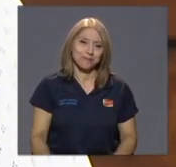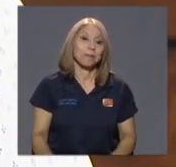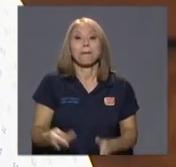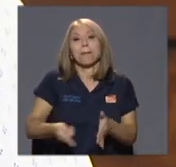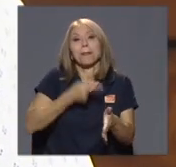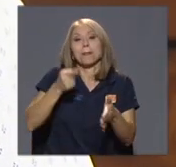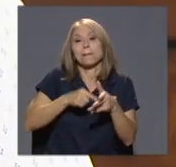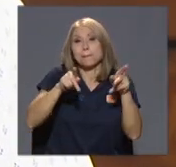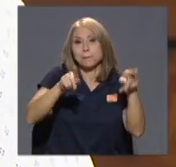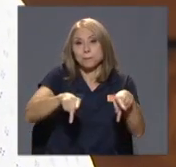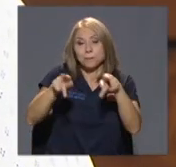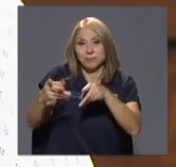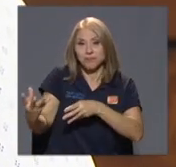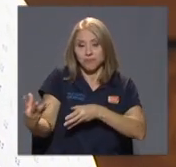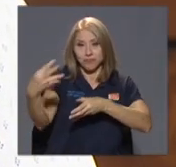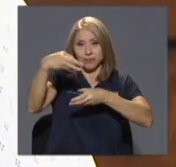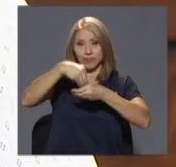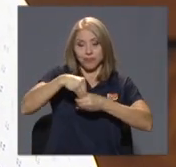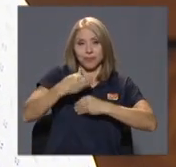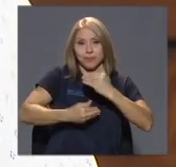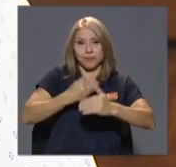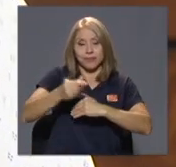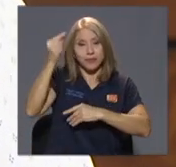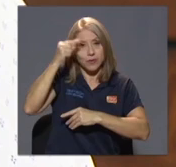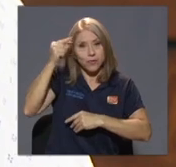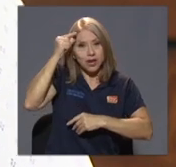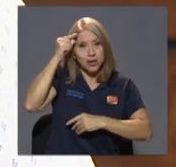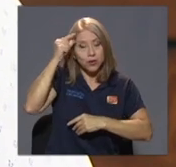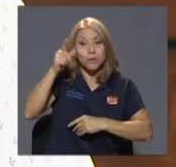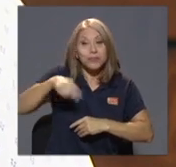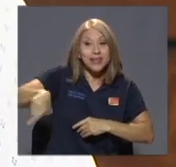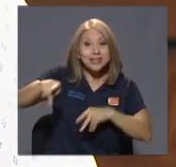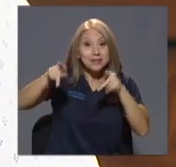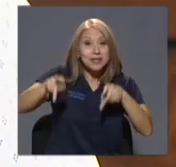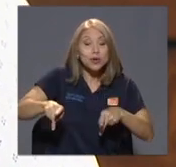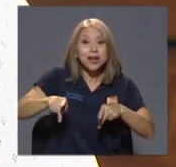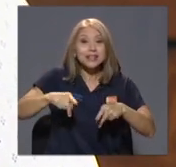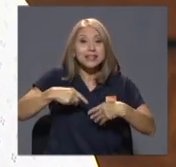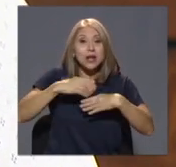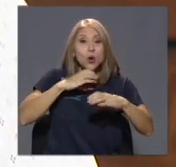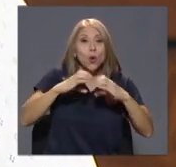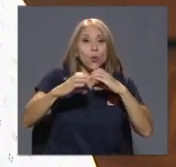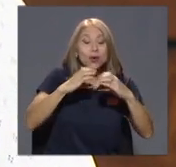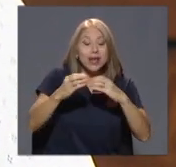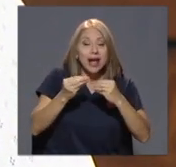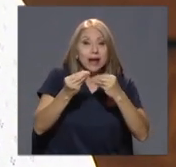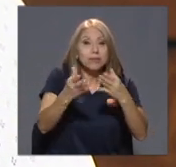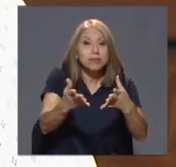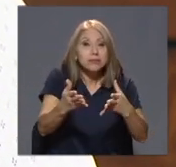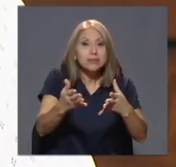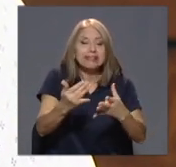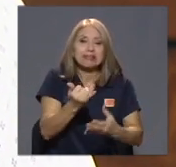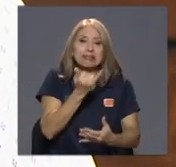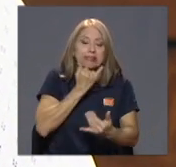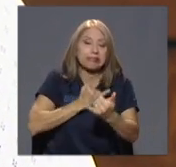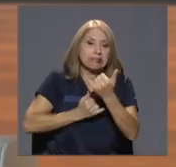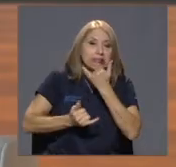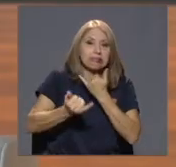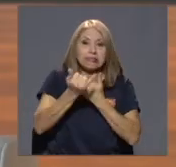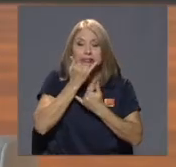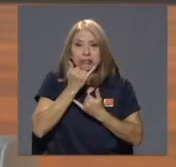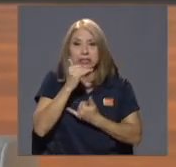están involucradas en el proceso de gobierno a la hora de hacer comunicación cometen esos errores. Se enredan cosas muy pequeñitas.